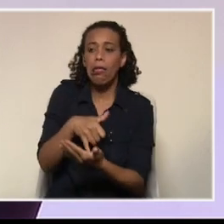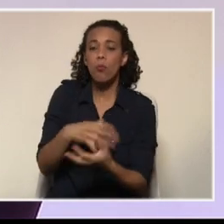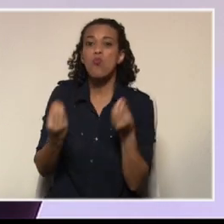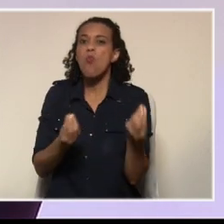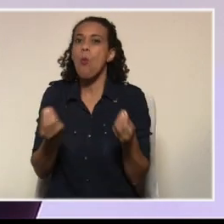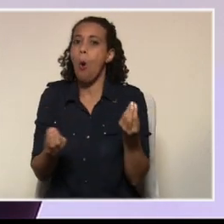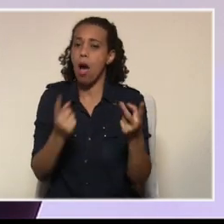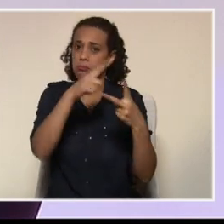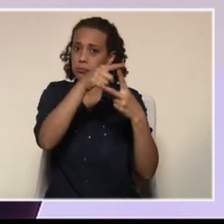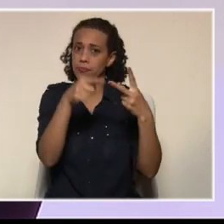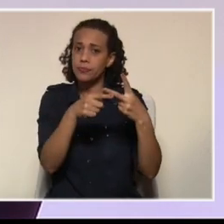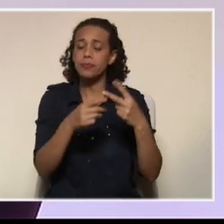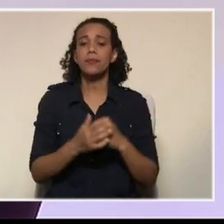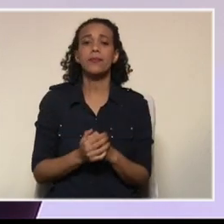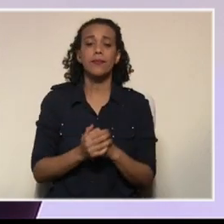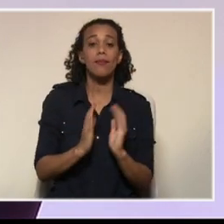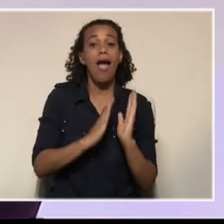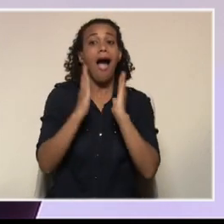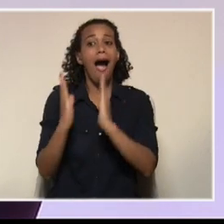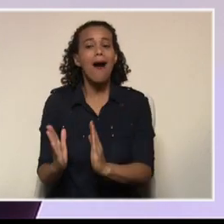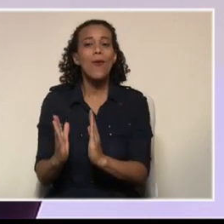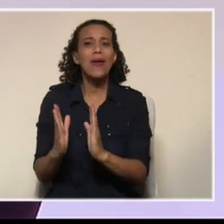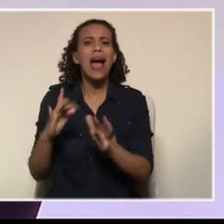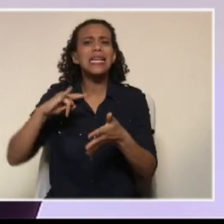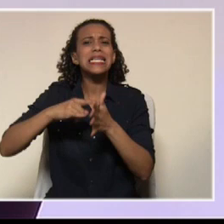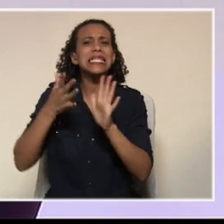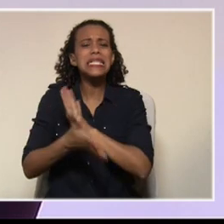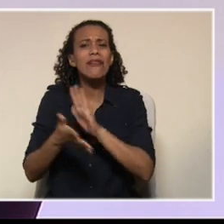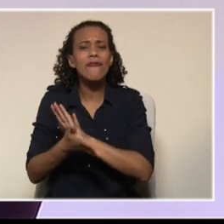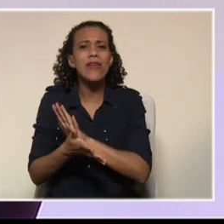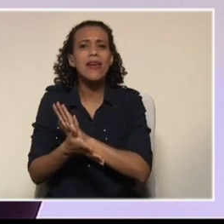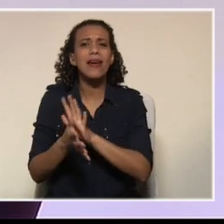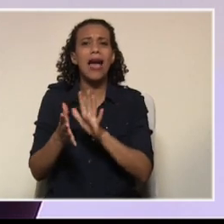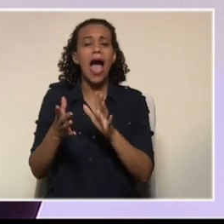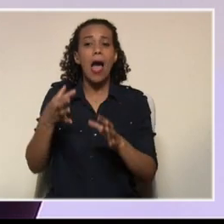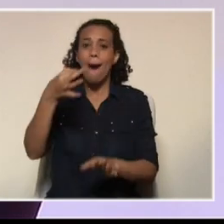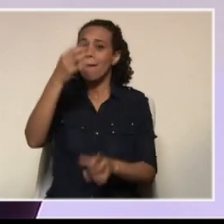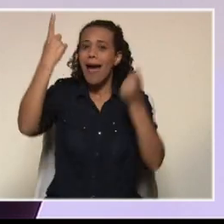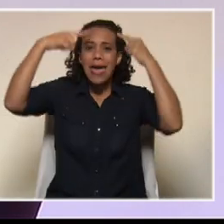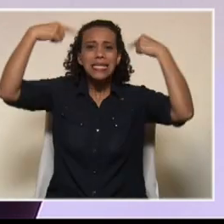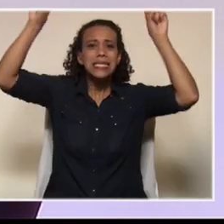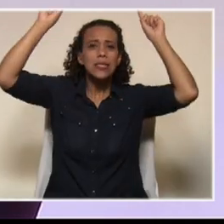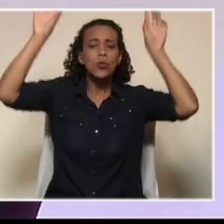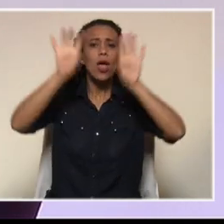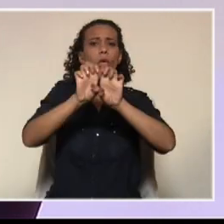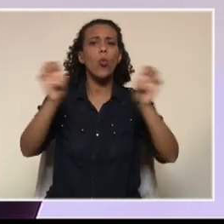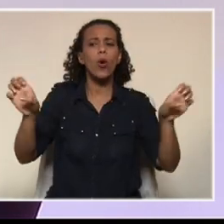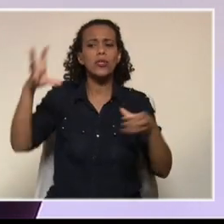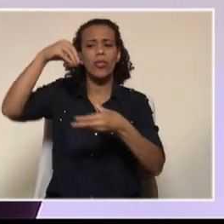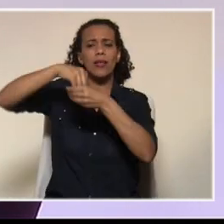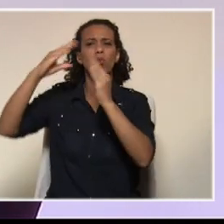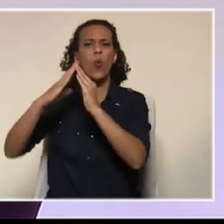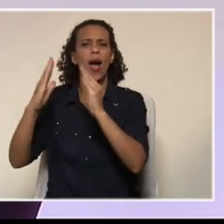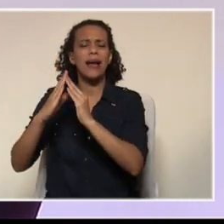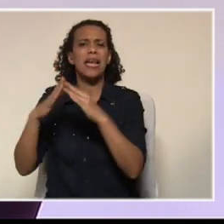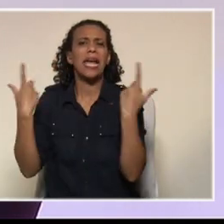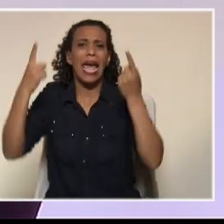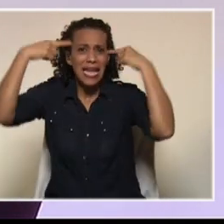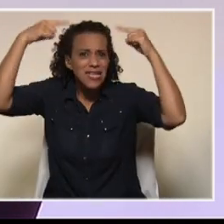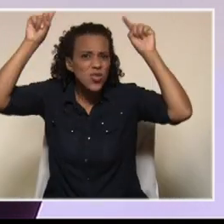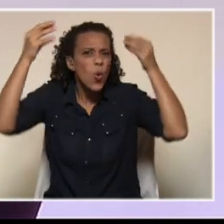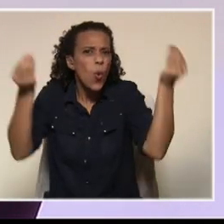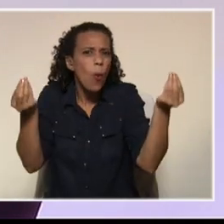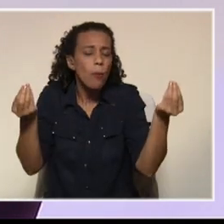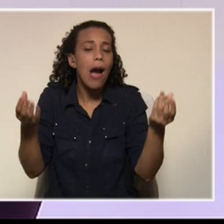debilidades. Vamos ahora a lo que significa una manera de ser exitoso para la educación a distancia. Tiene que haber lo que se